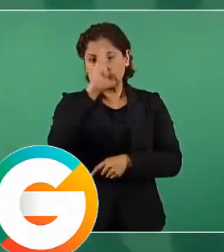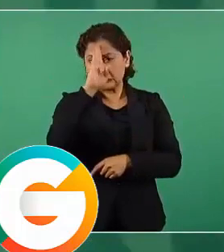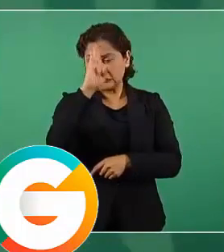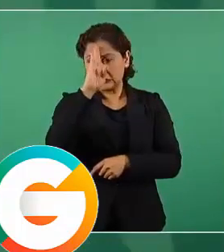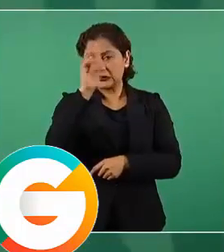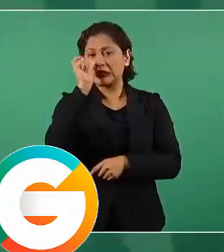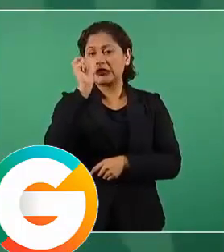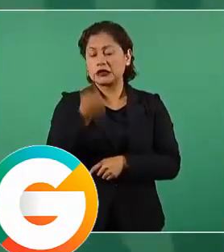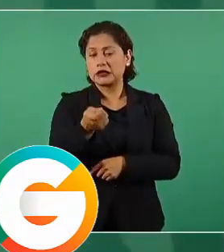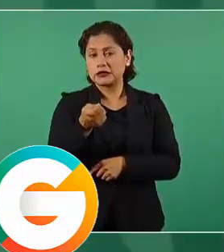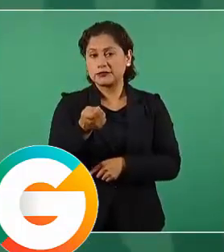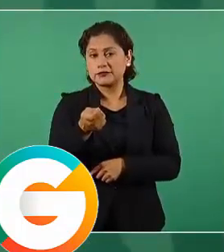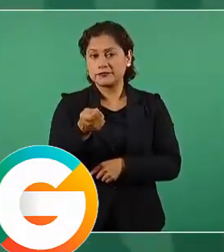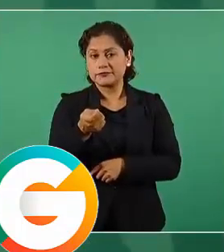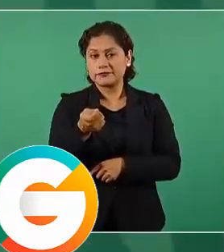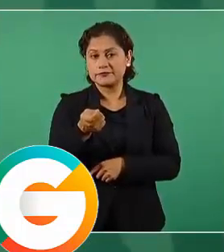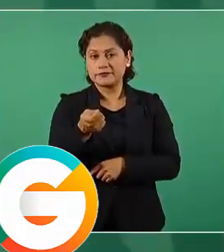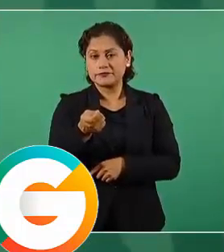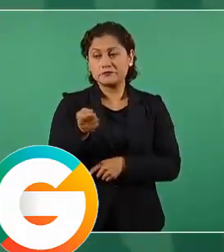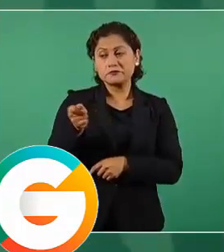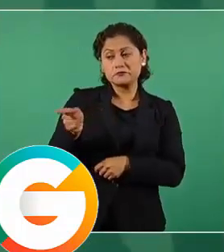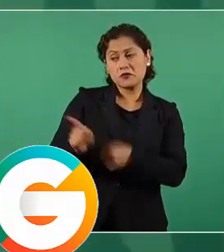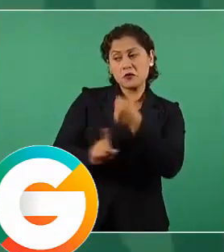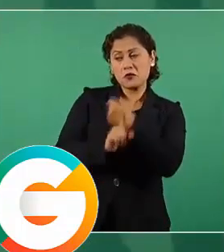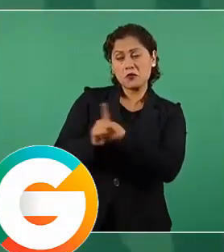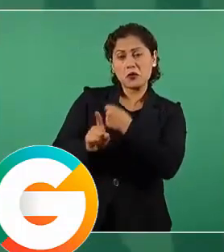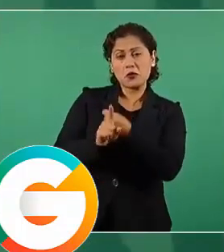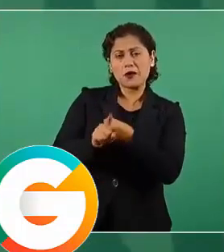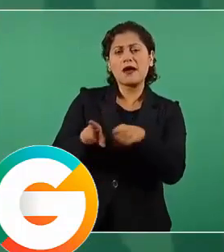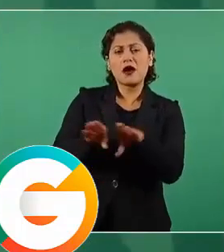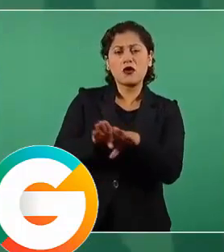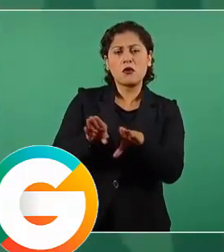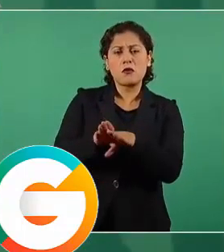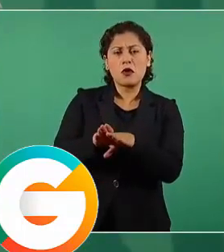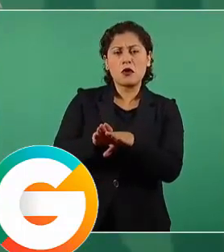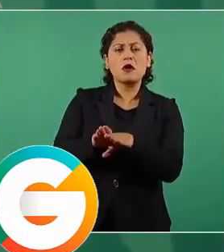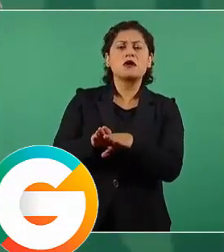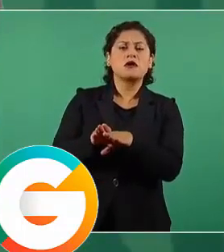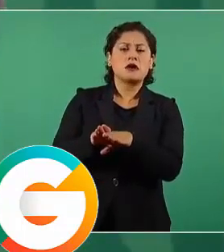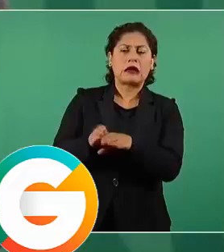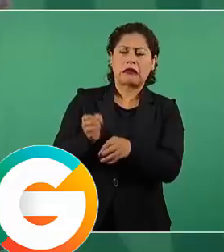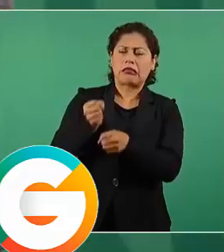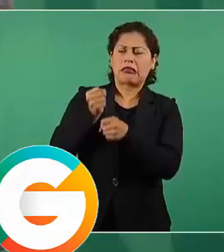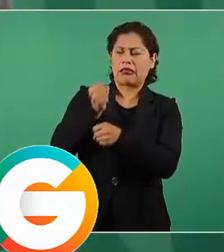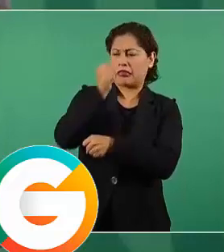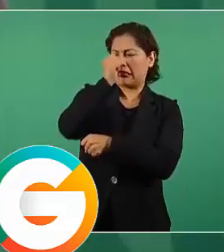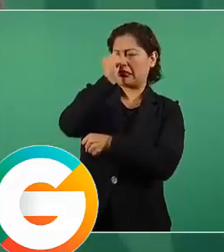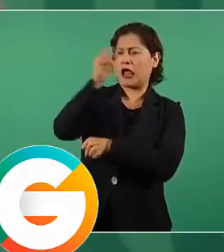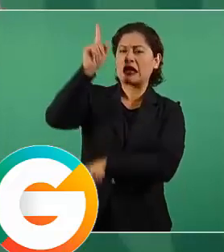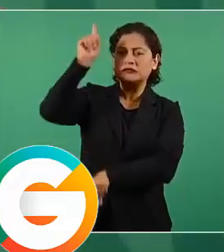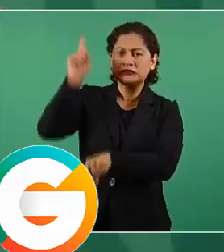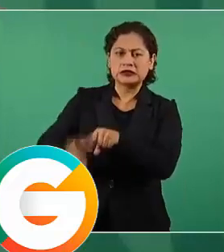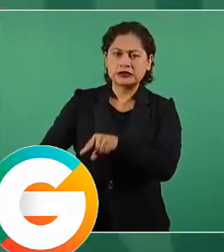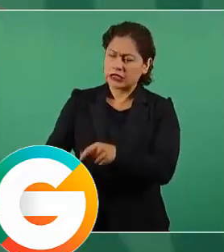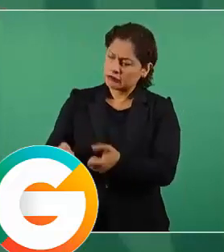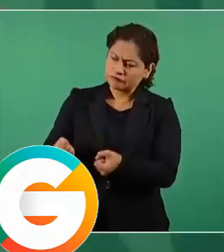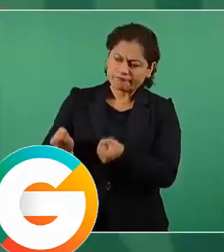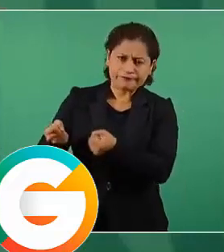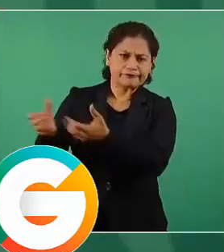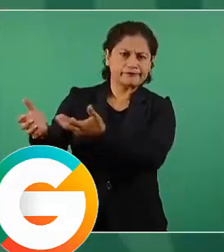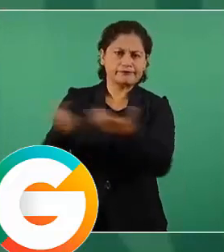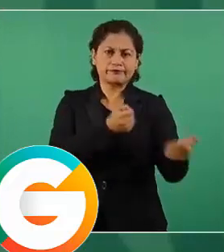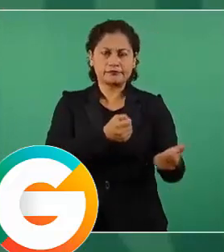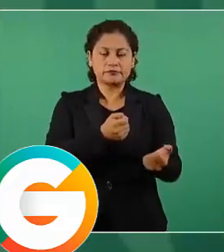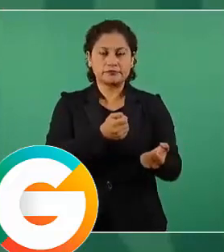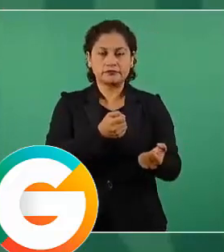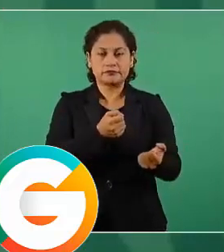se puede resolver el problema con el uso de la fuerza, con medidas coercitivas, y